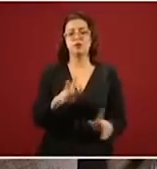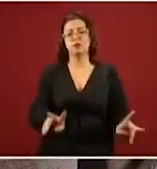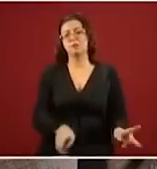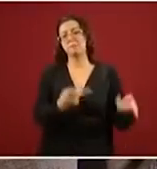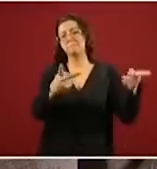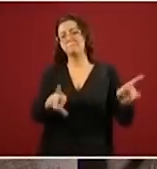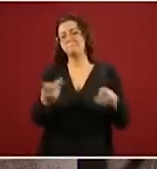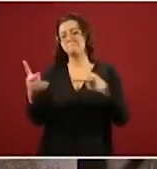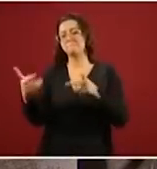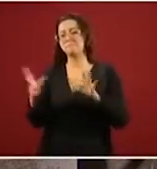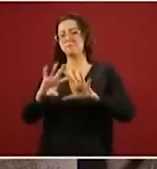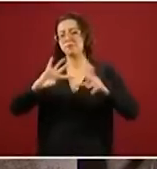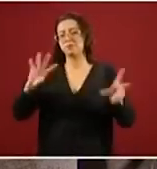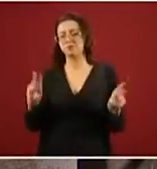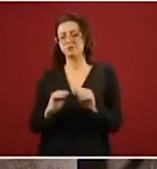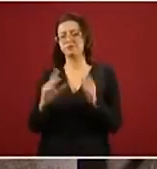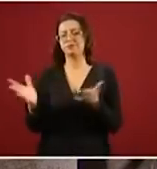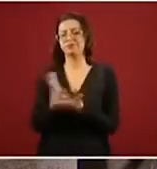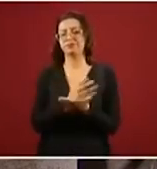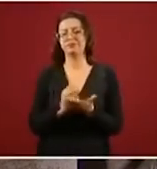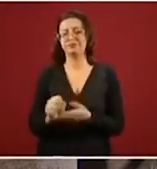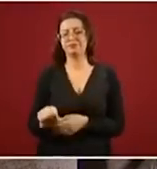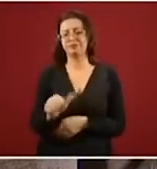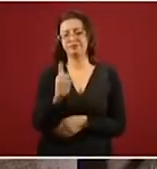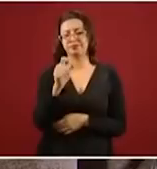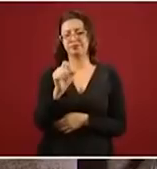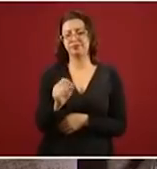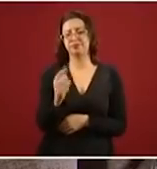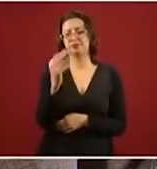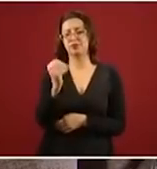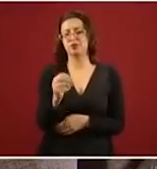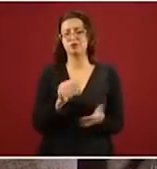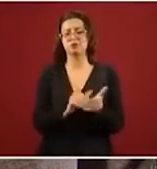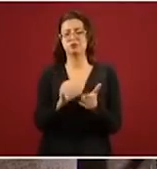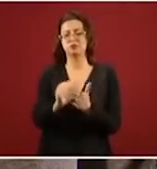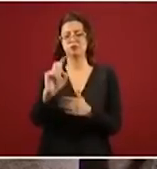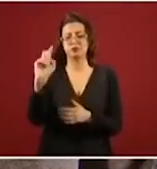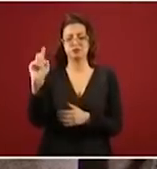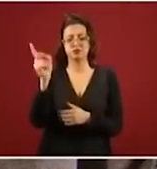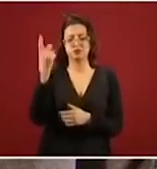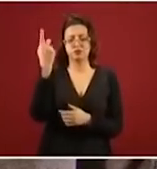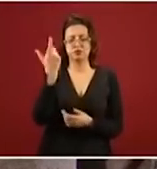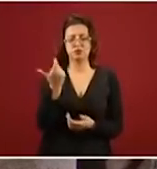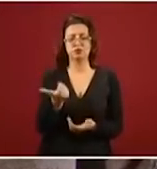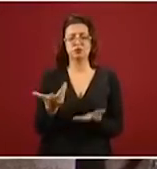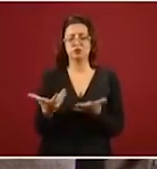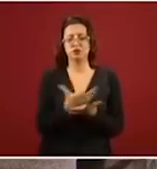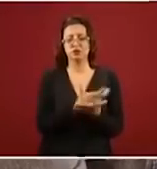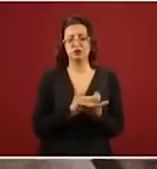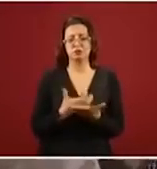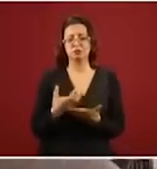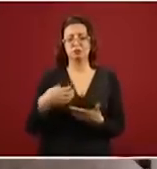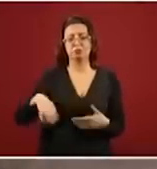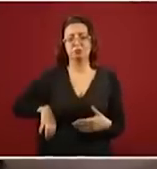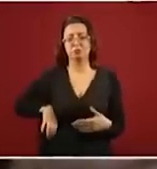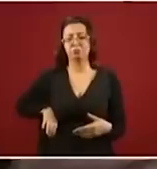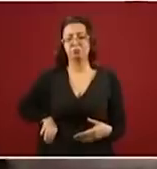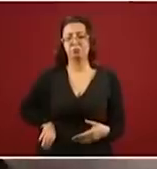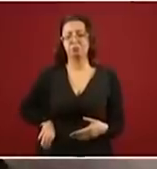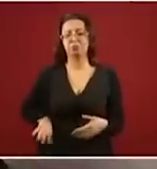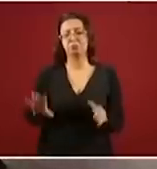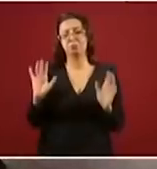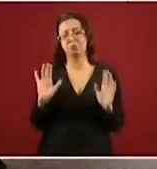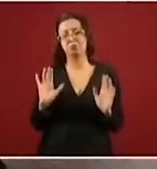se han vendido por un monto superior a los 11.9 millones de dólares es dinero que ellos ya tienen en sus manos que presuntamente